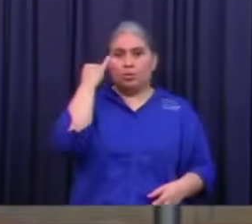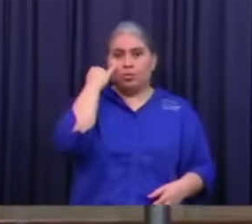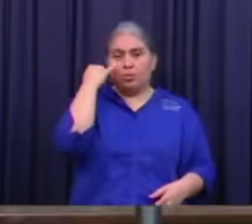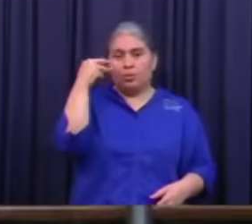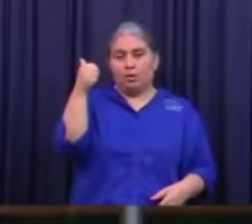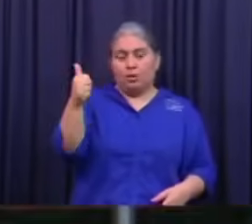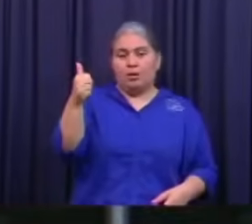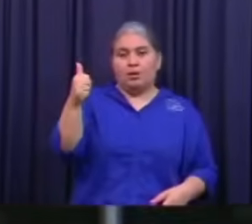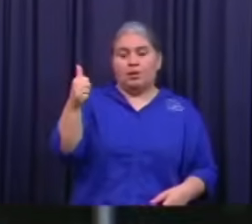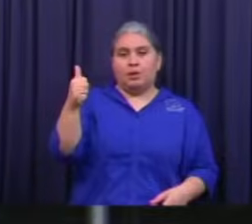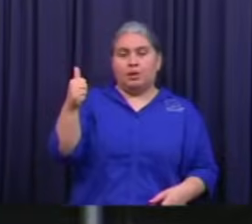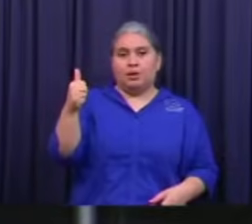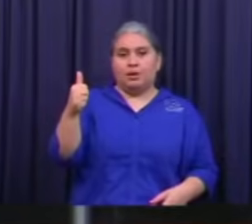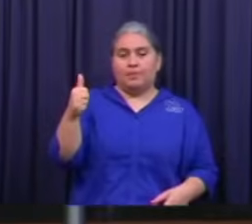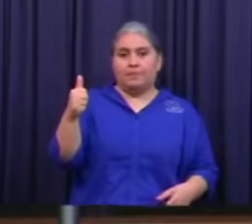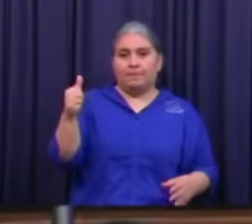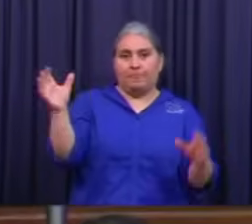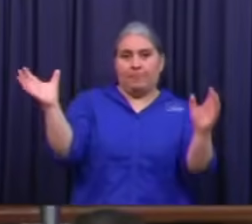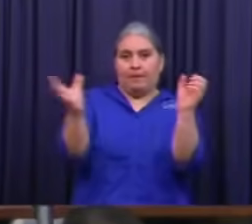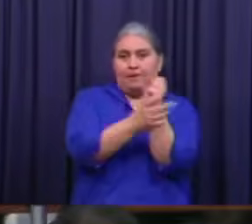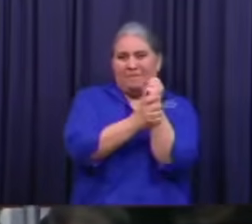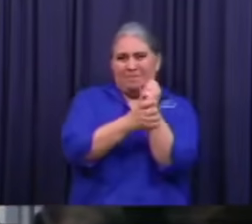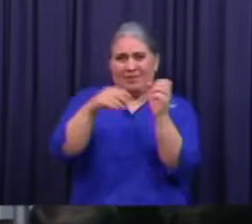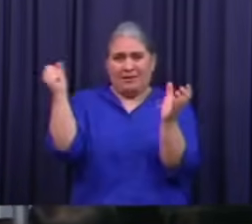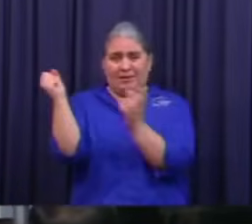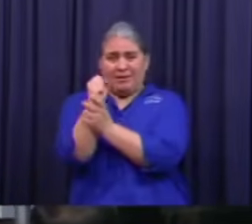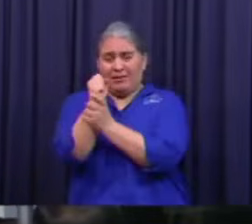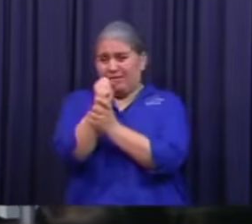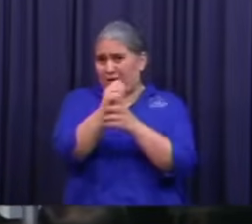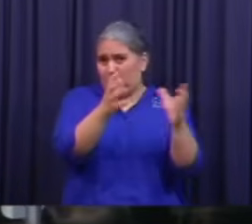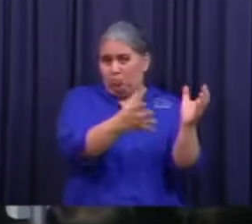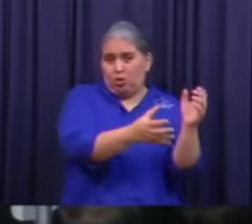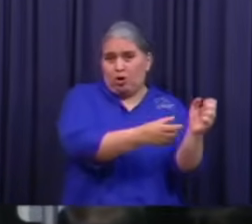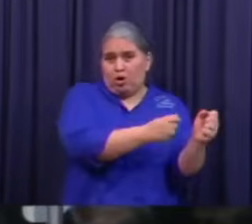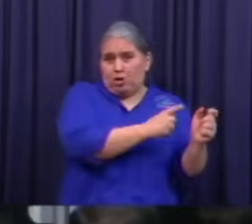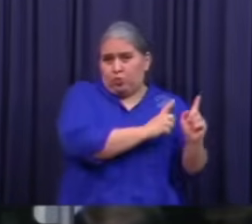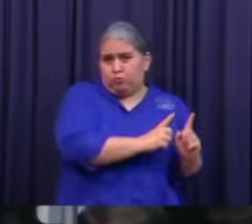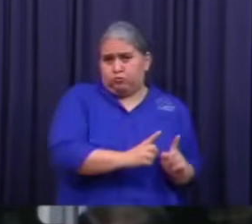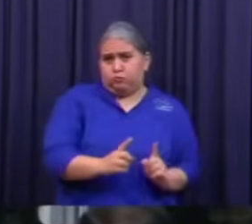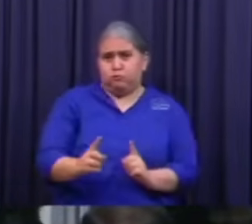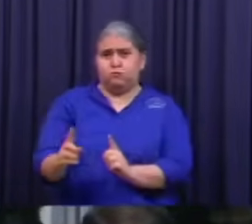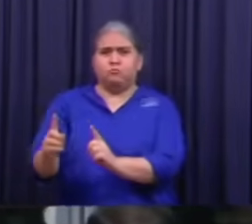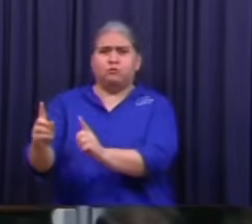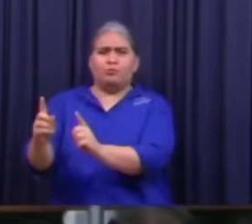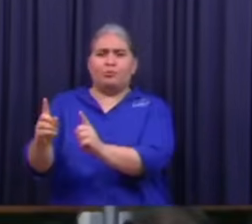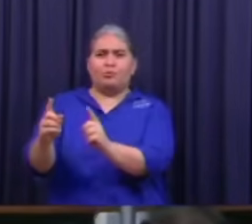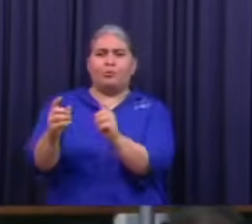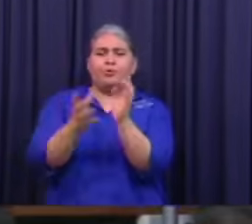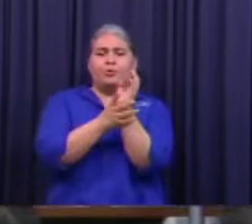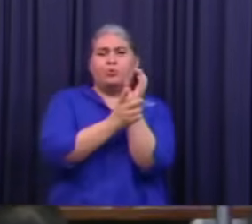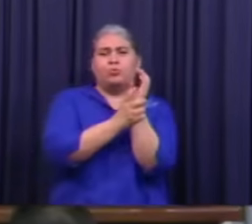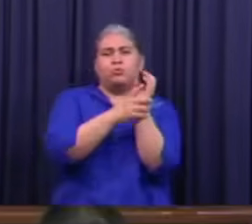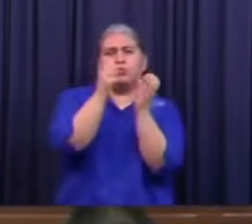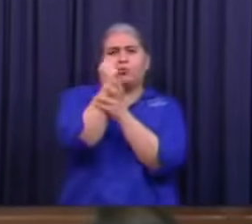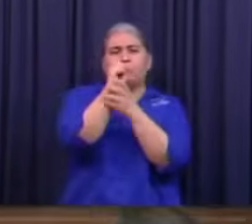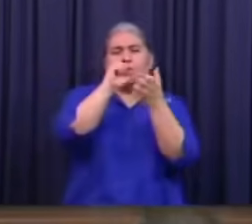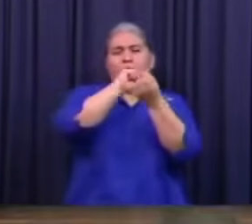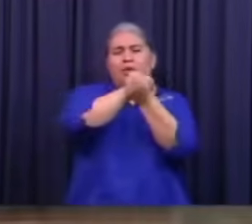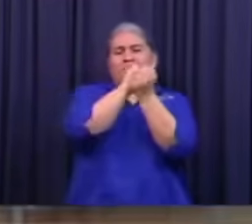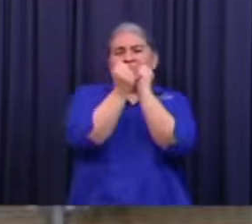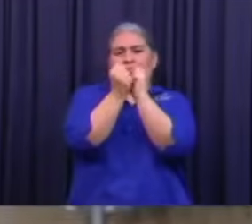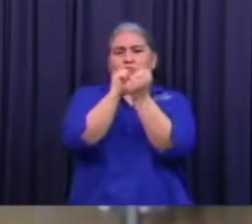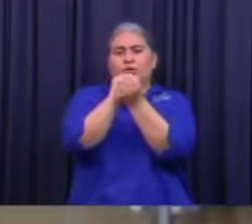Patoja parece que está sir que est que esté de esclava allá en la casa de